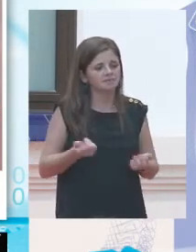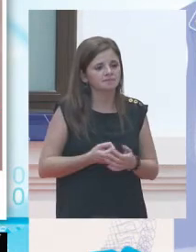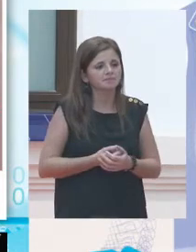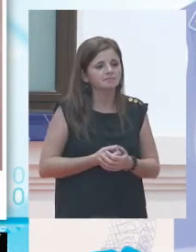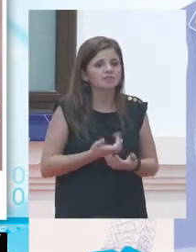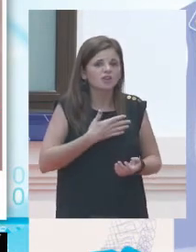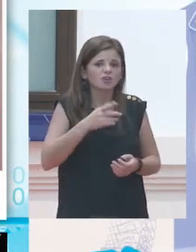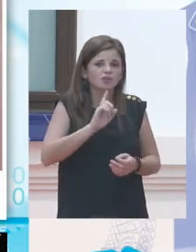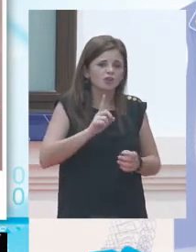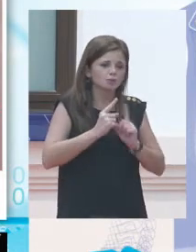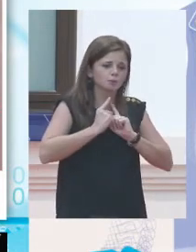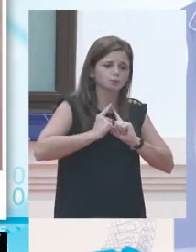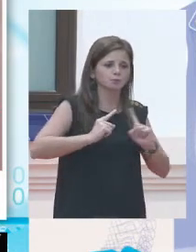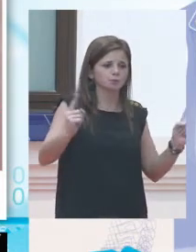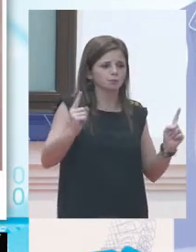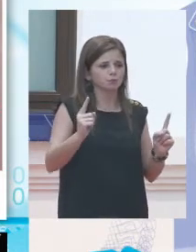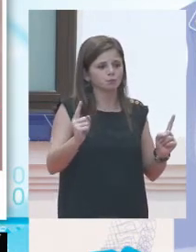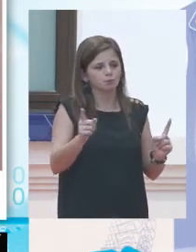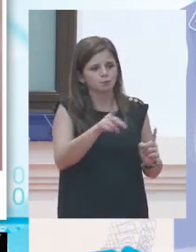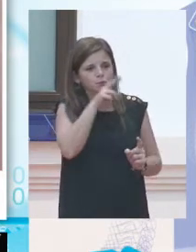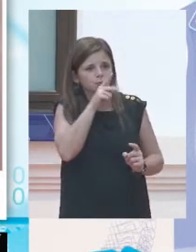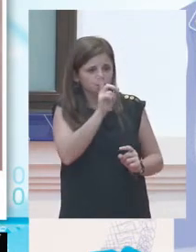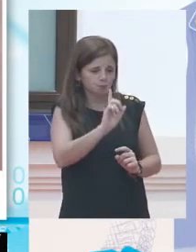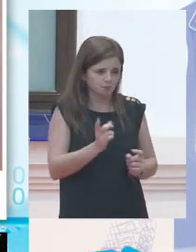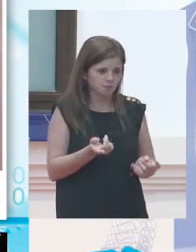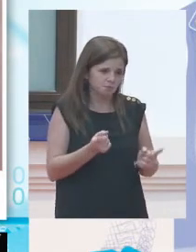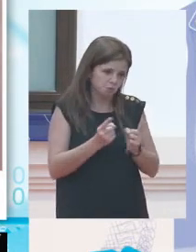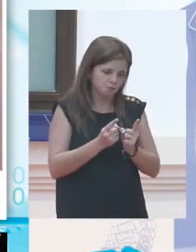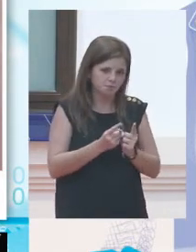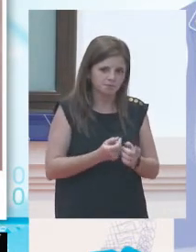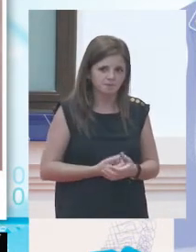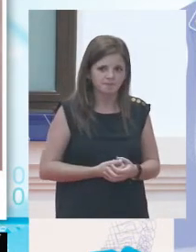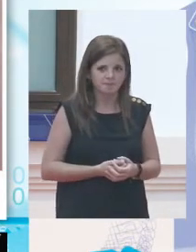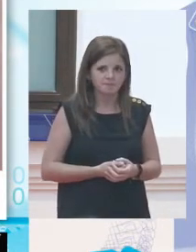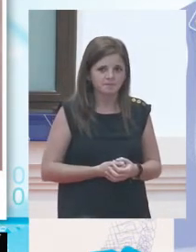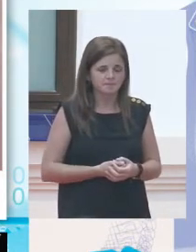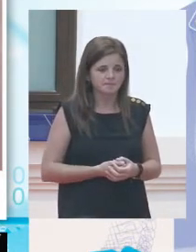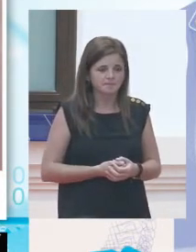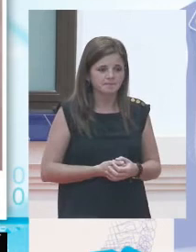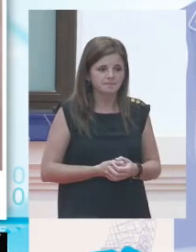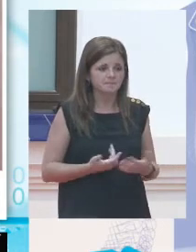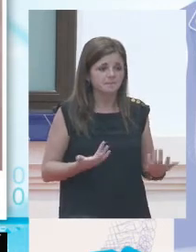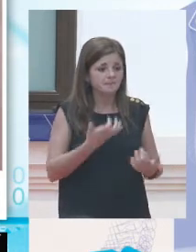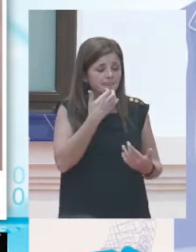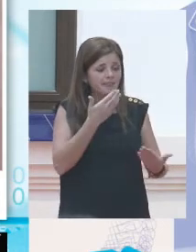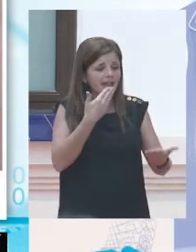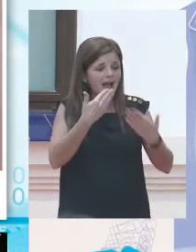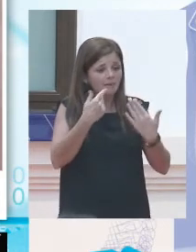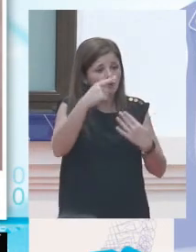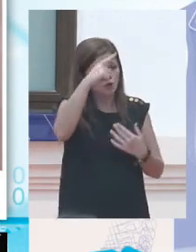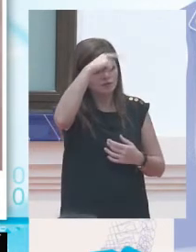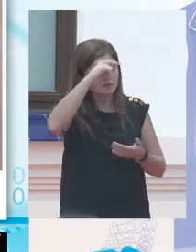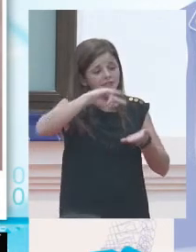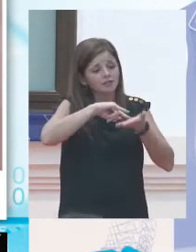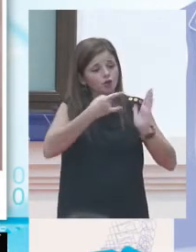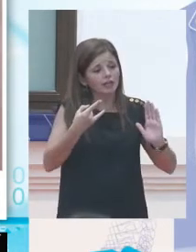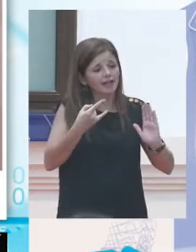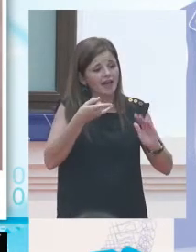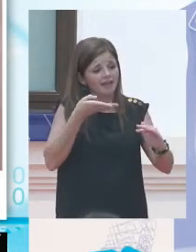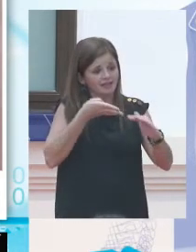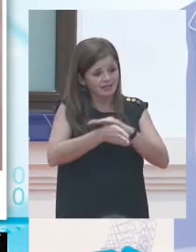quiero extender con ello. Si hablamos de la cátedra en tecnologías accesibles, la